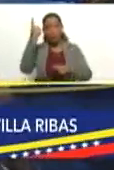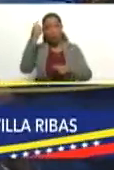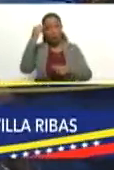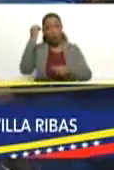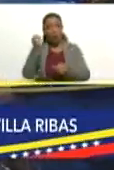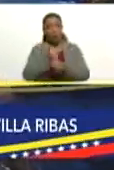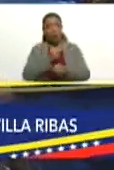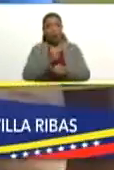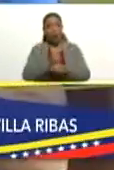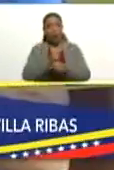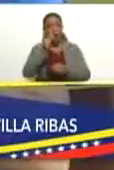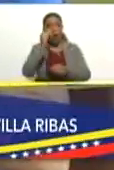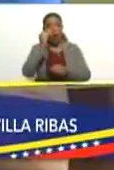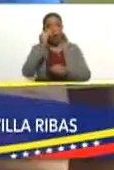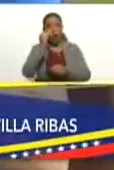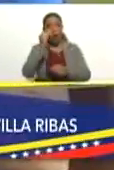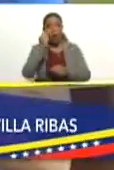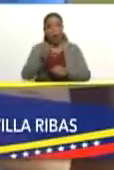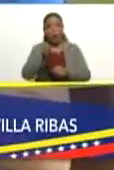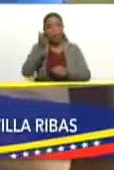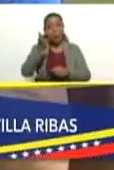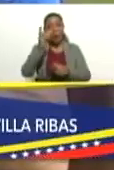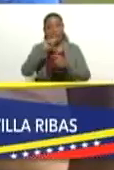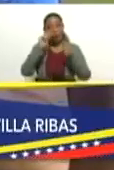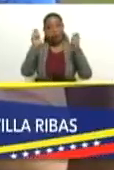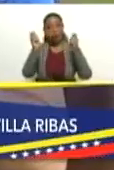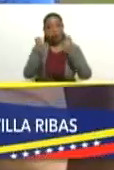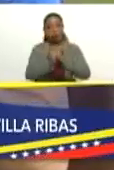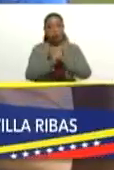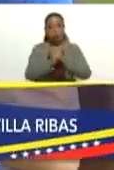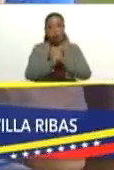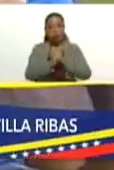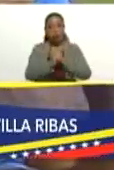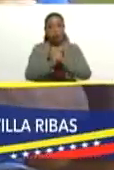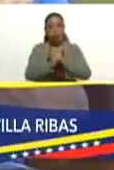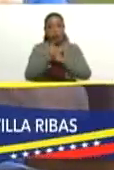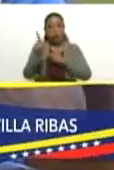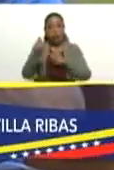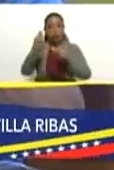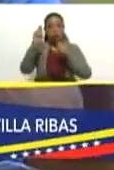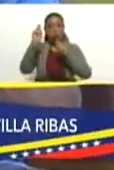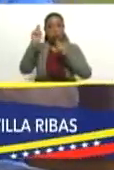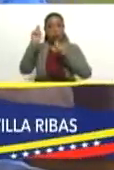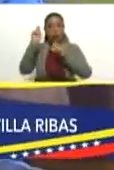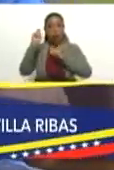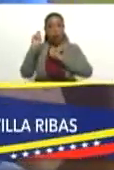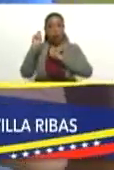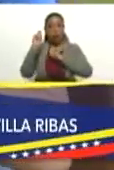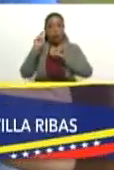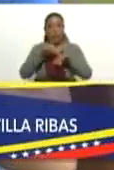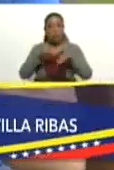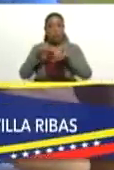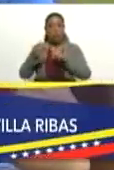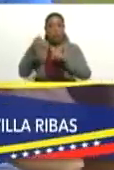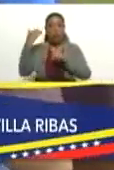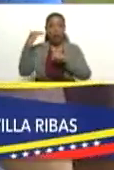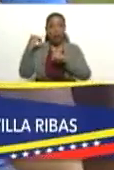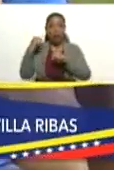como punto focal, que cambia y rompe esa herencia inercial capitalista,